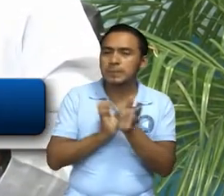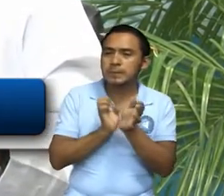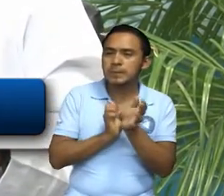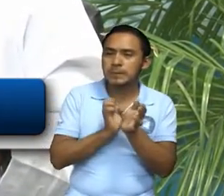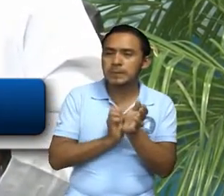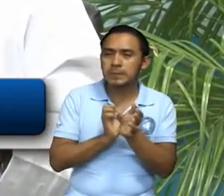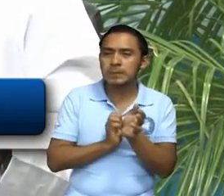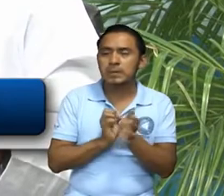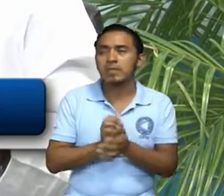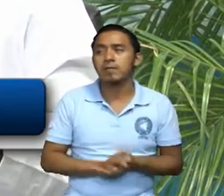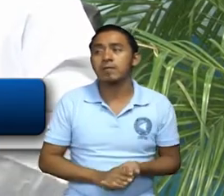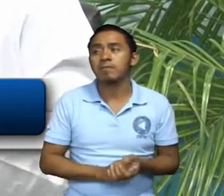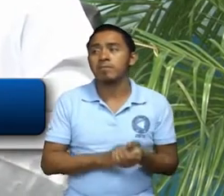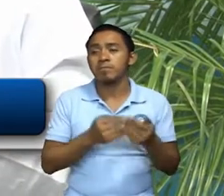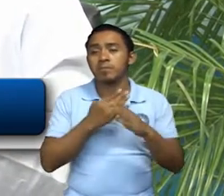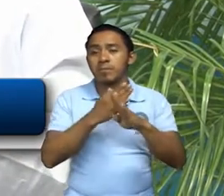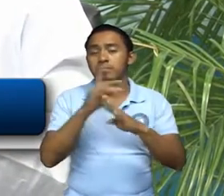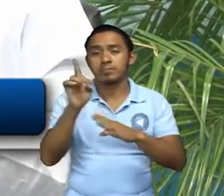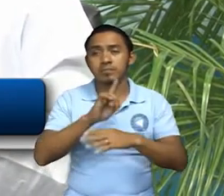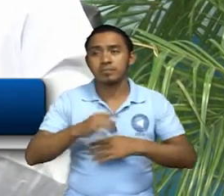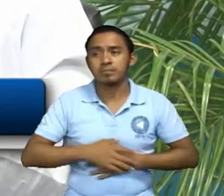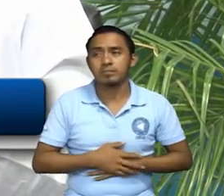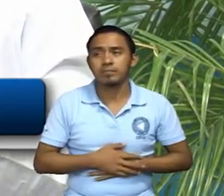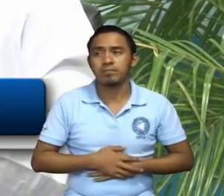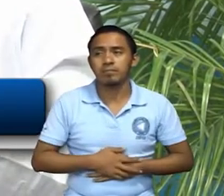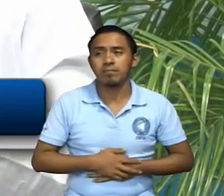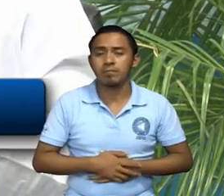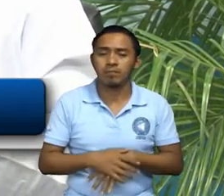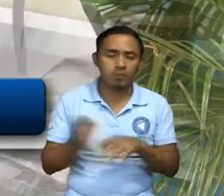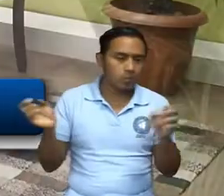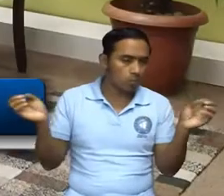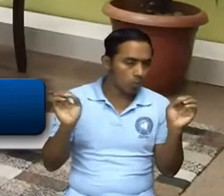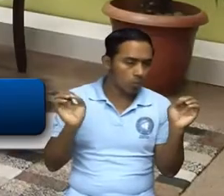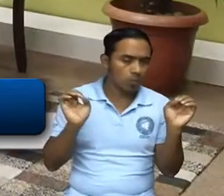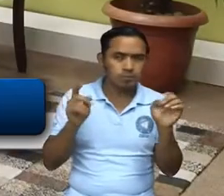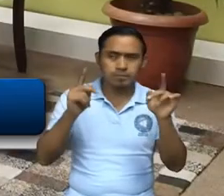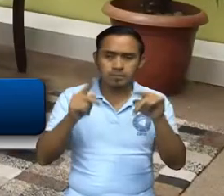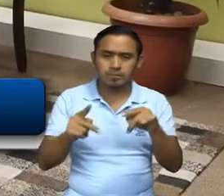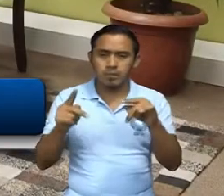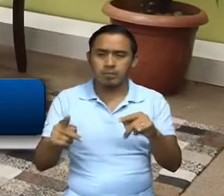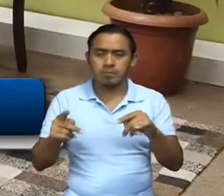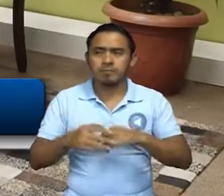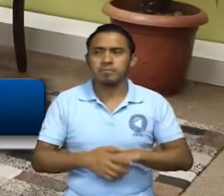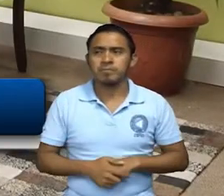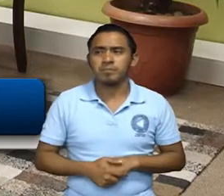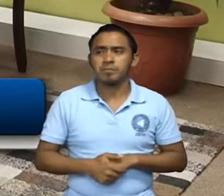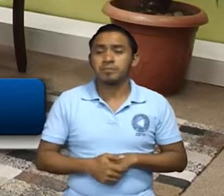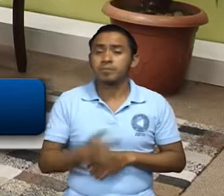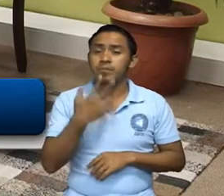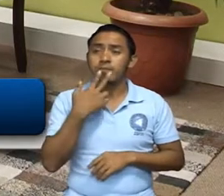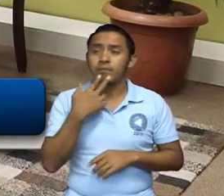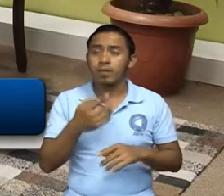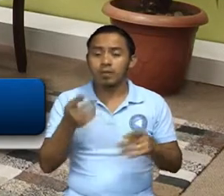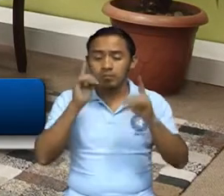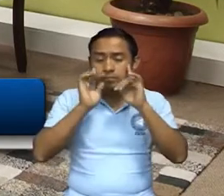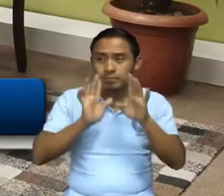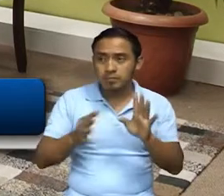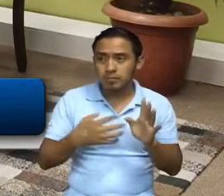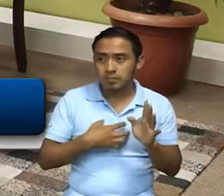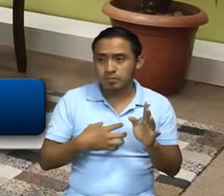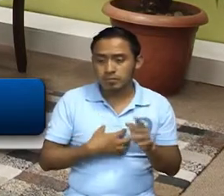nariz, ¿ya? Y evitar que lo hagan. O puede ser también, doctor, hay personas que no le prestan mucha atención a sus hijos cuando están